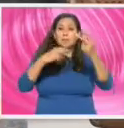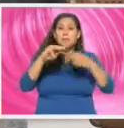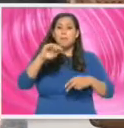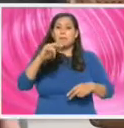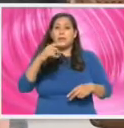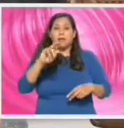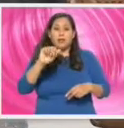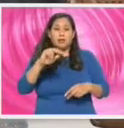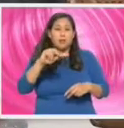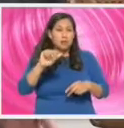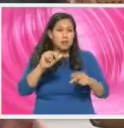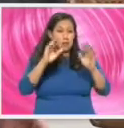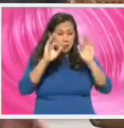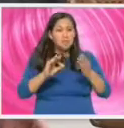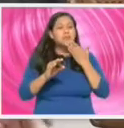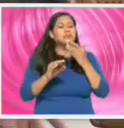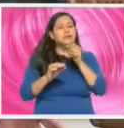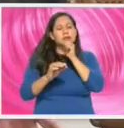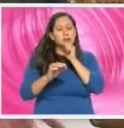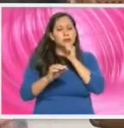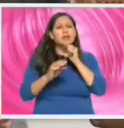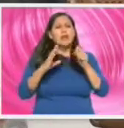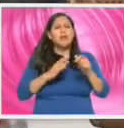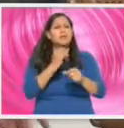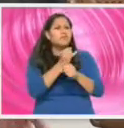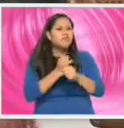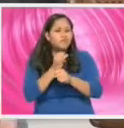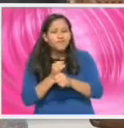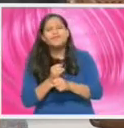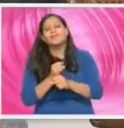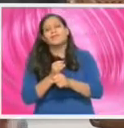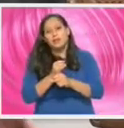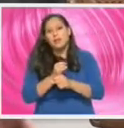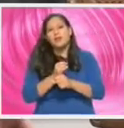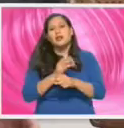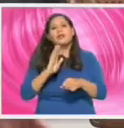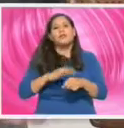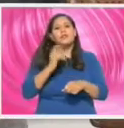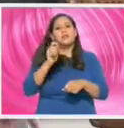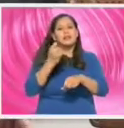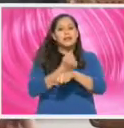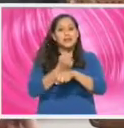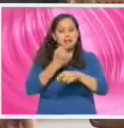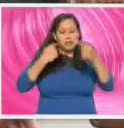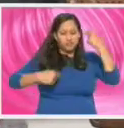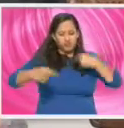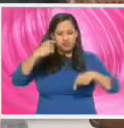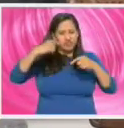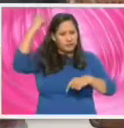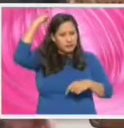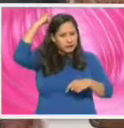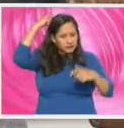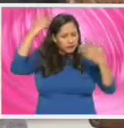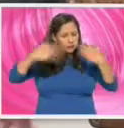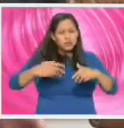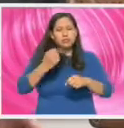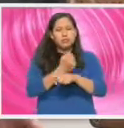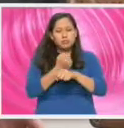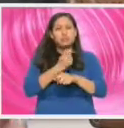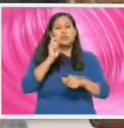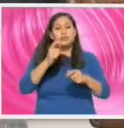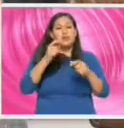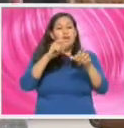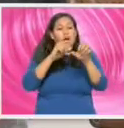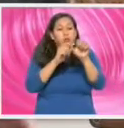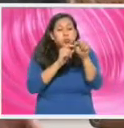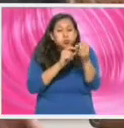sin embargo, hay estudios que nos refieren que tiene mucho que ver con la vascularización cerebral. Entonces, hay una irritación de los